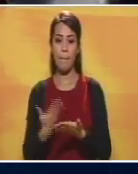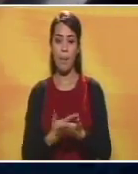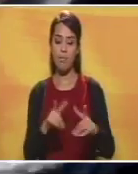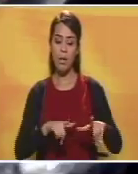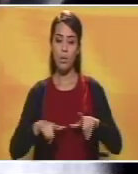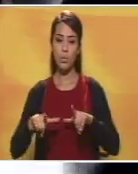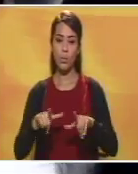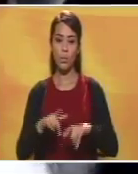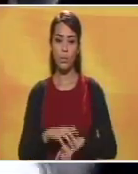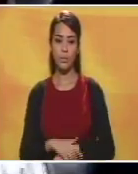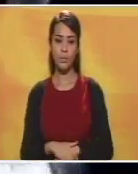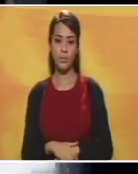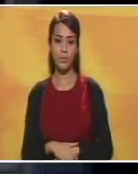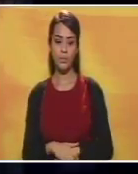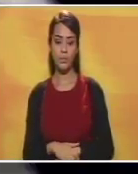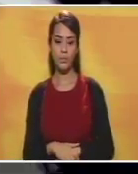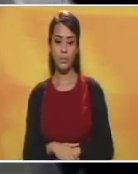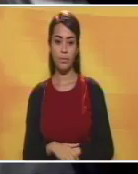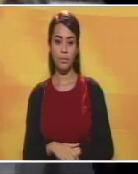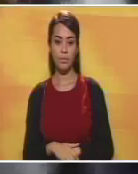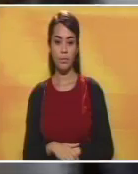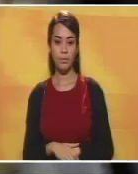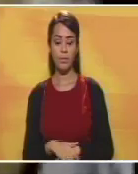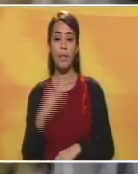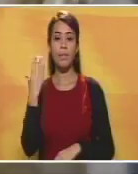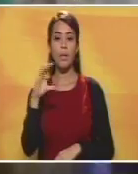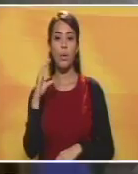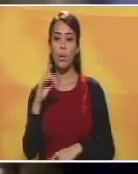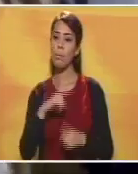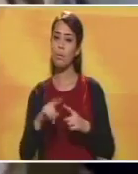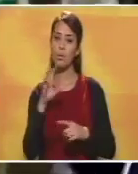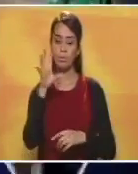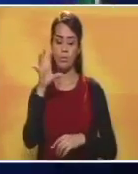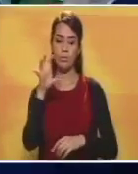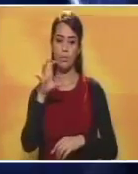puerto de Alegracias procedentes de Colombia.